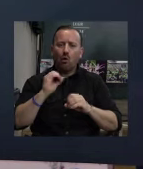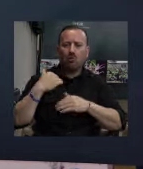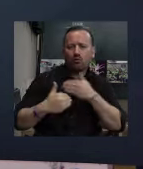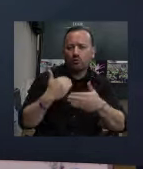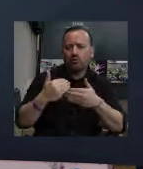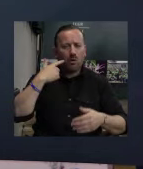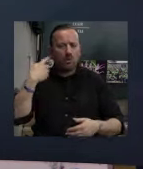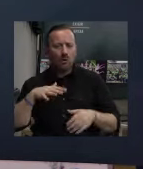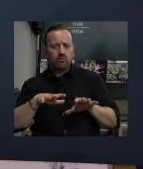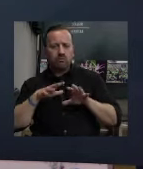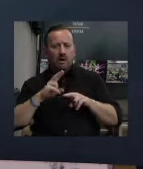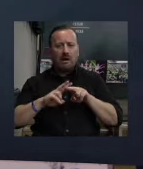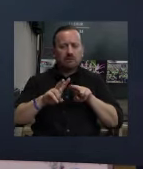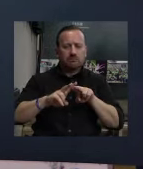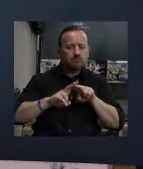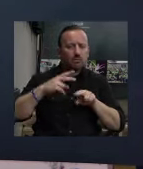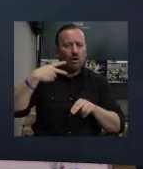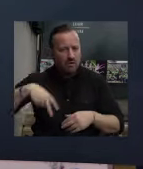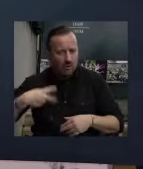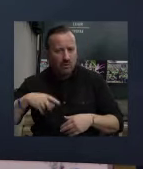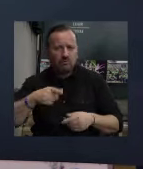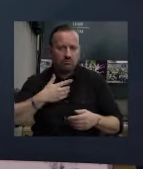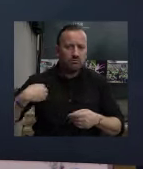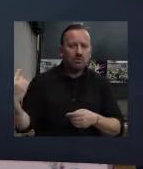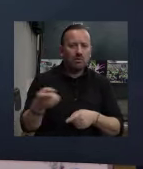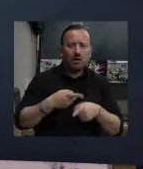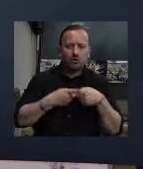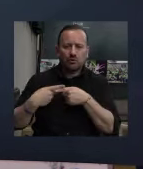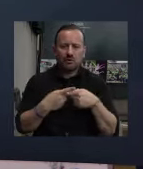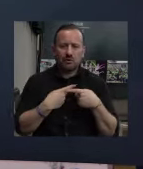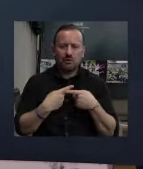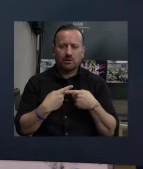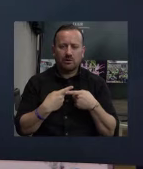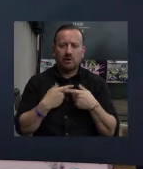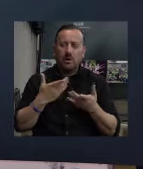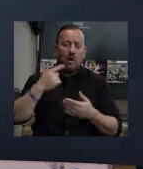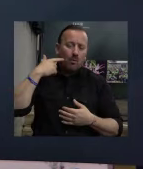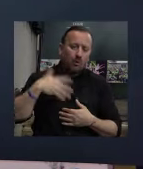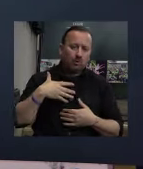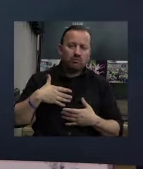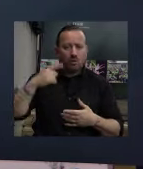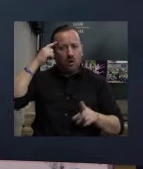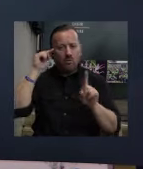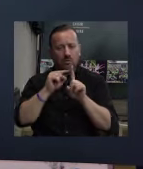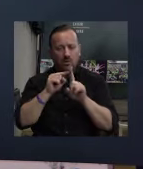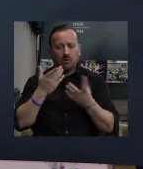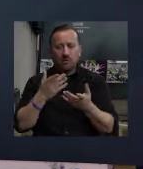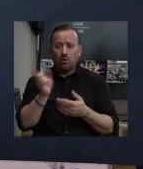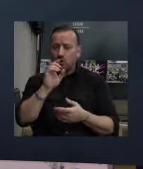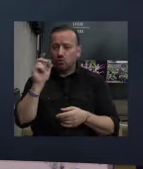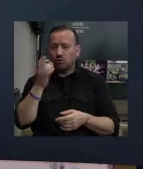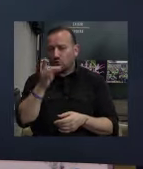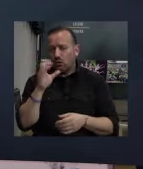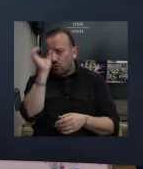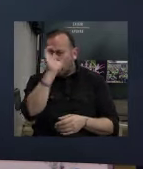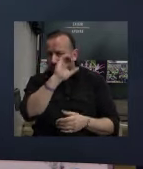significativa generando valor para la sociedad esta definición es fundamental para nuestra misión ya que buscamos como les mencionaba no solo innovar por el